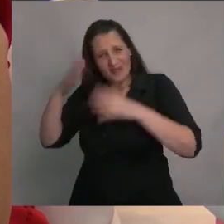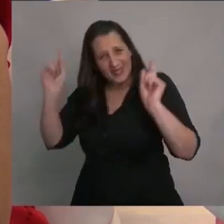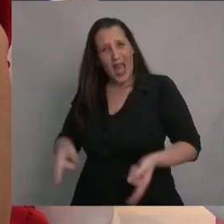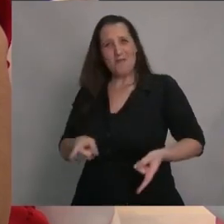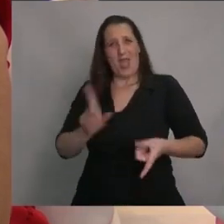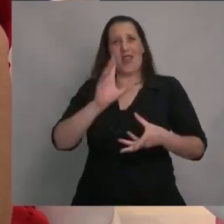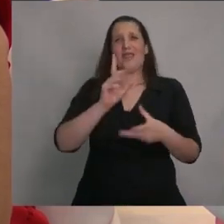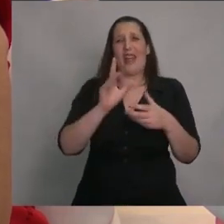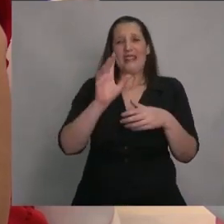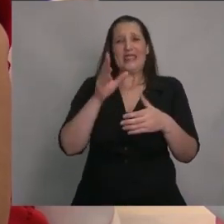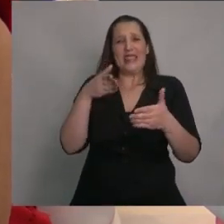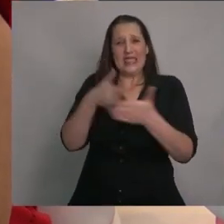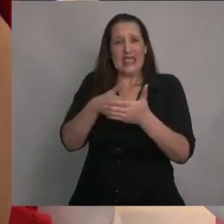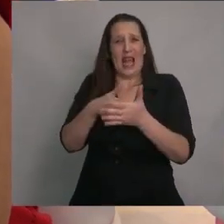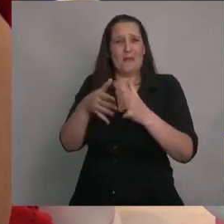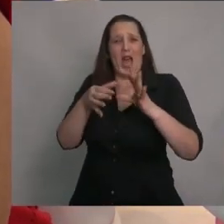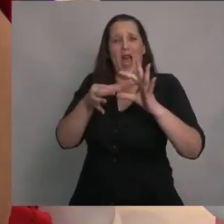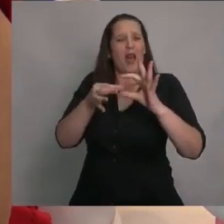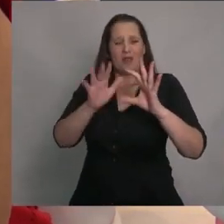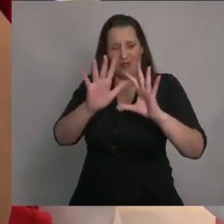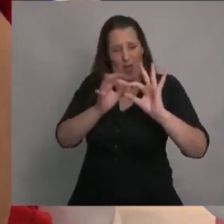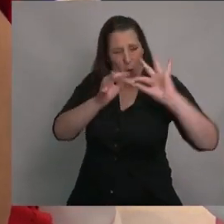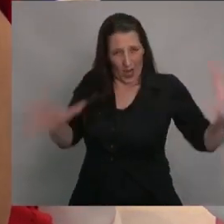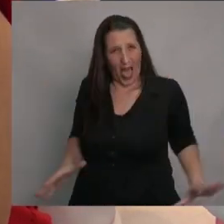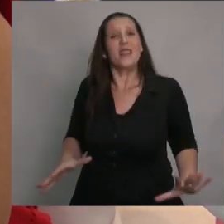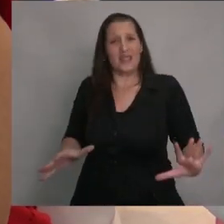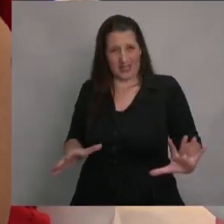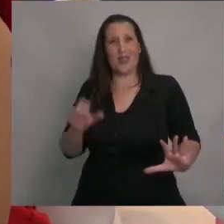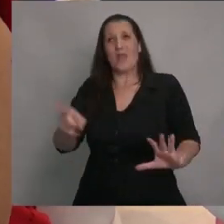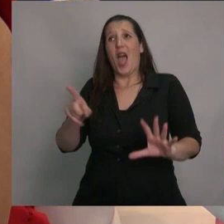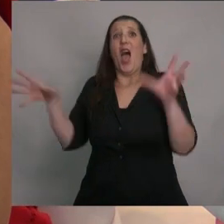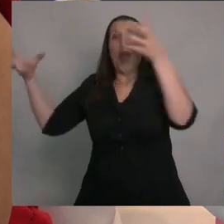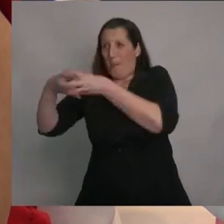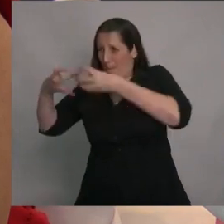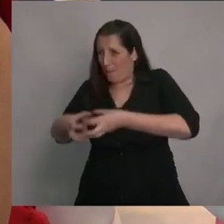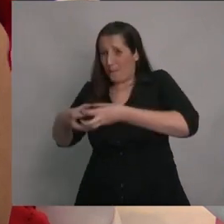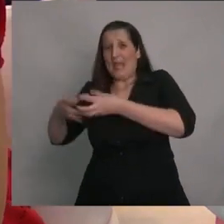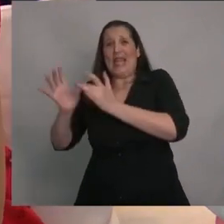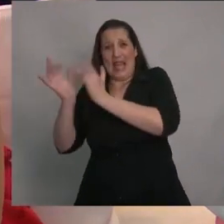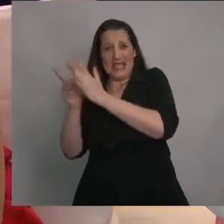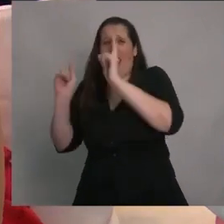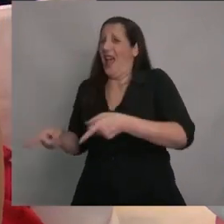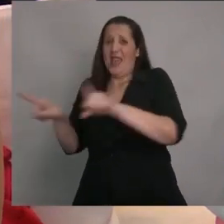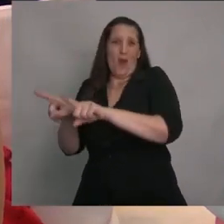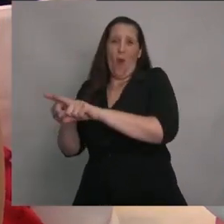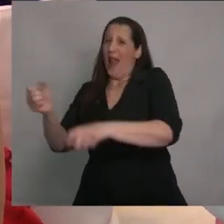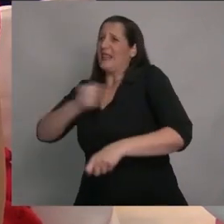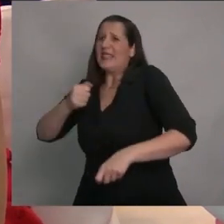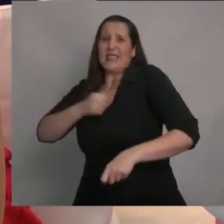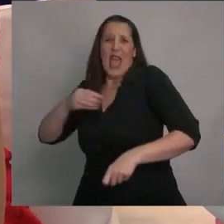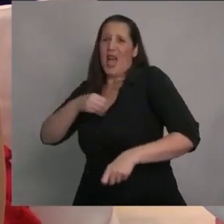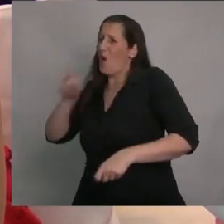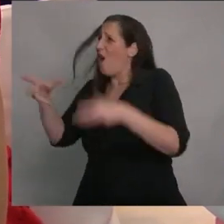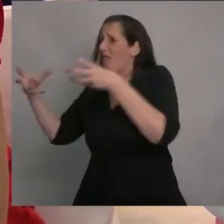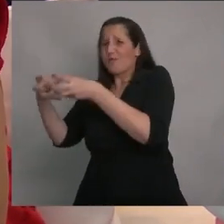organizado en América Latina con el implante de los fundamentalismos cristianos.